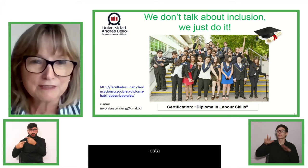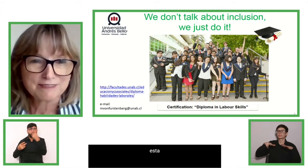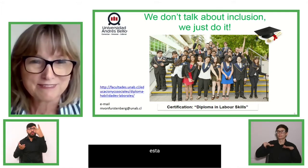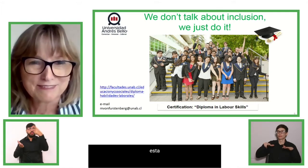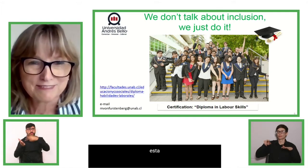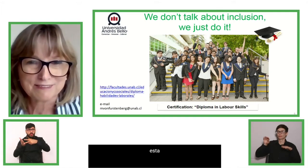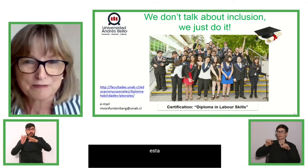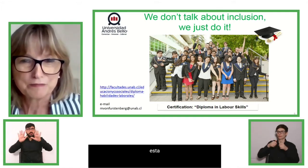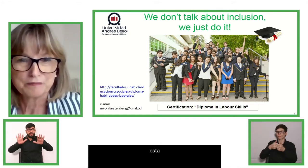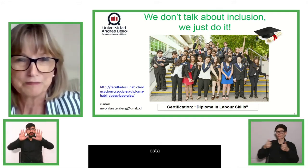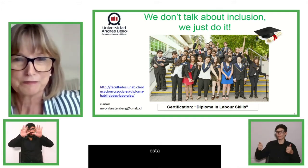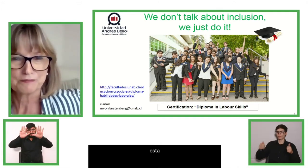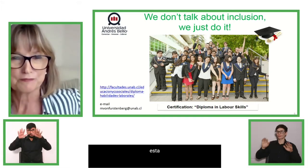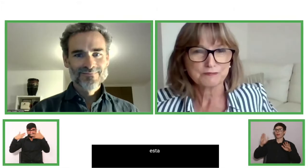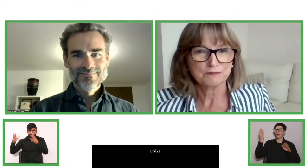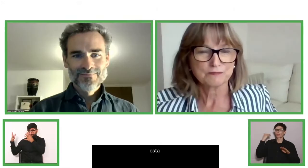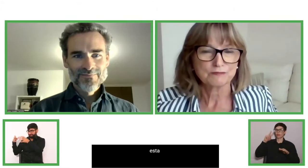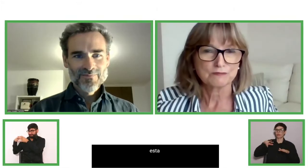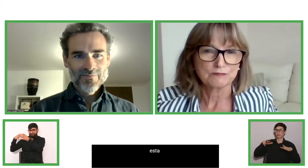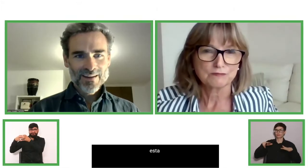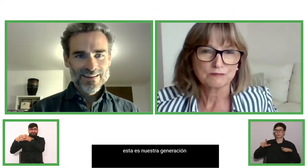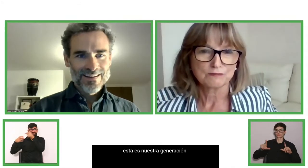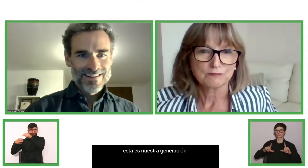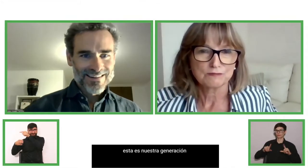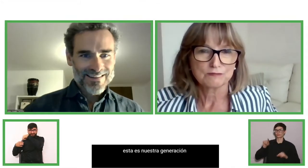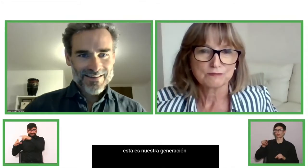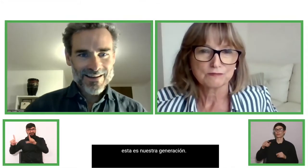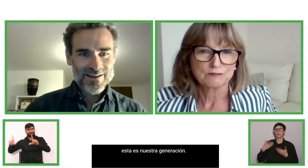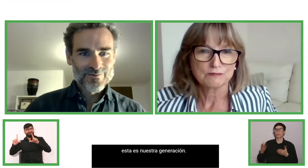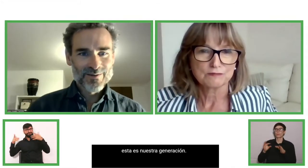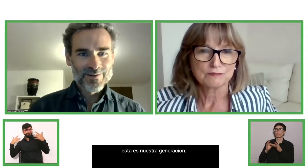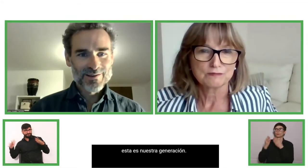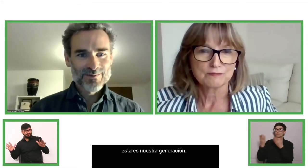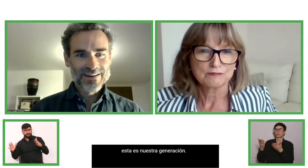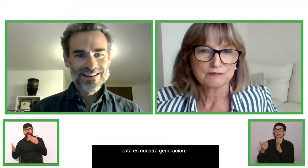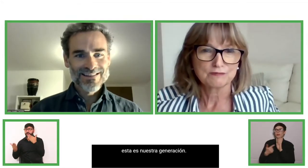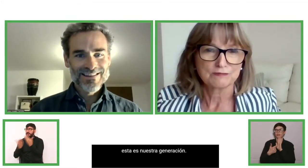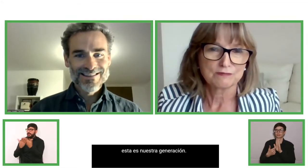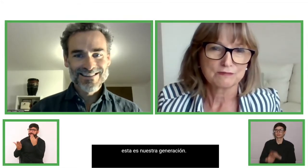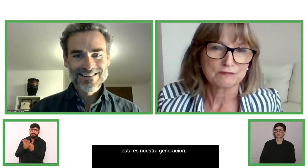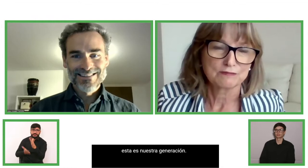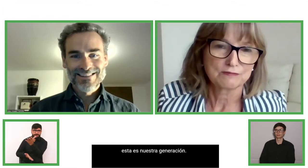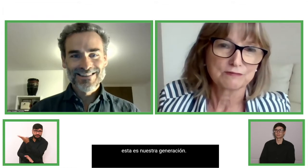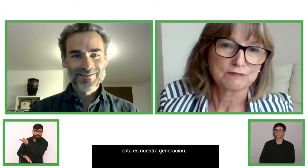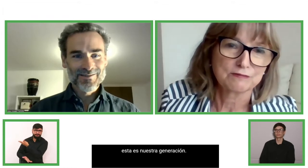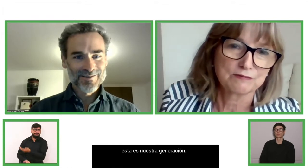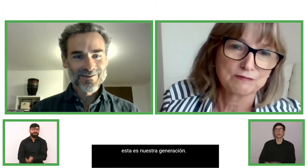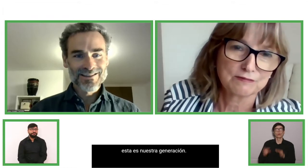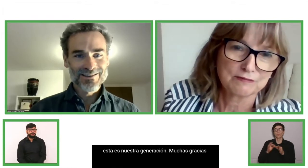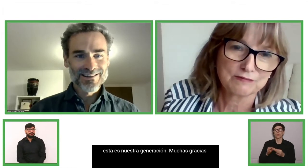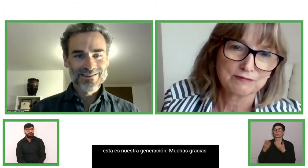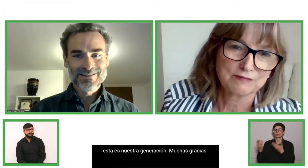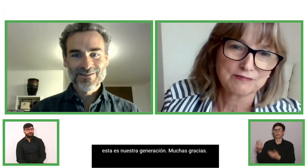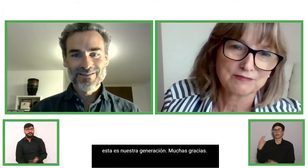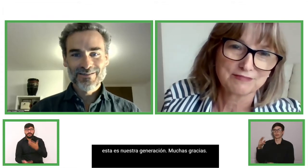2008. Entonces, muchas gracias. Thank you very much, María Teresa. Muchas gracias, María